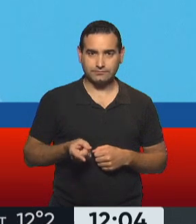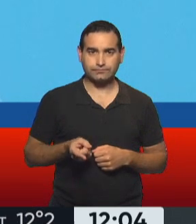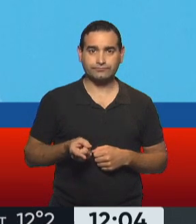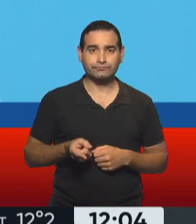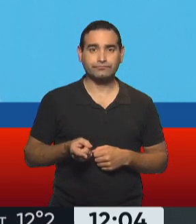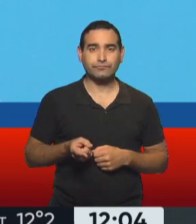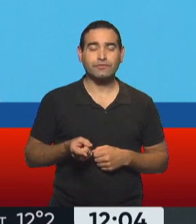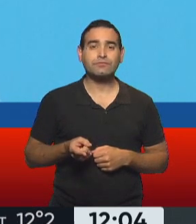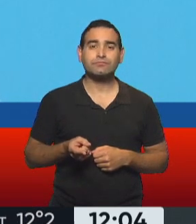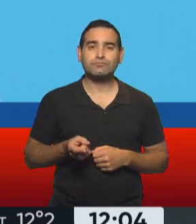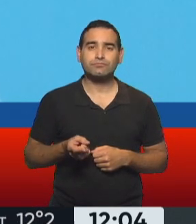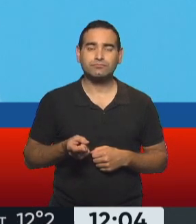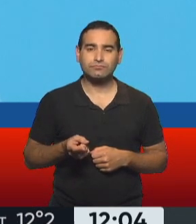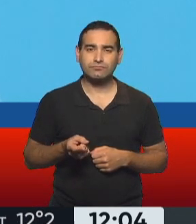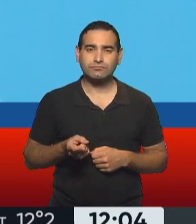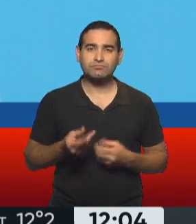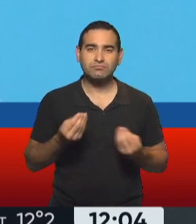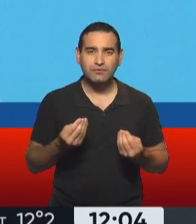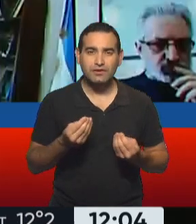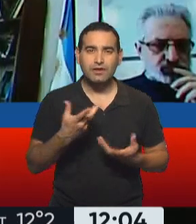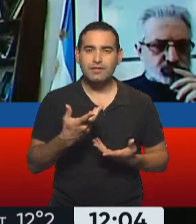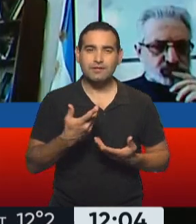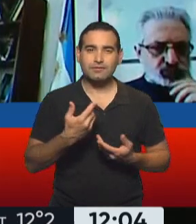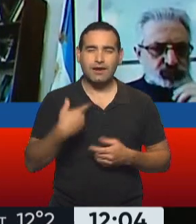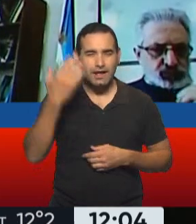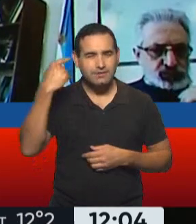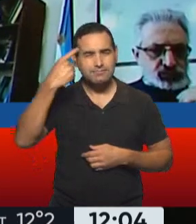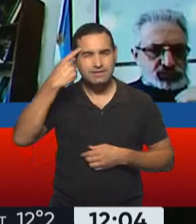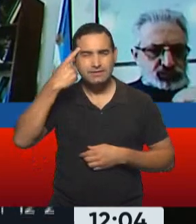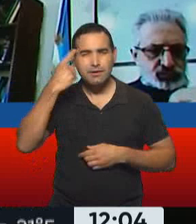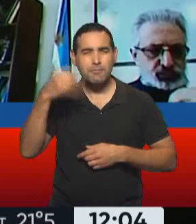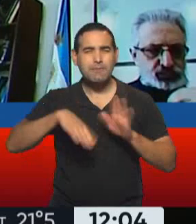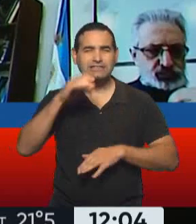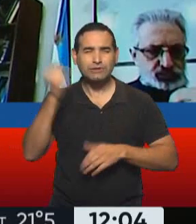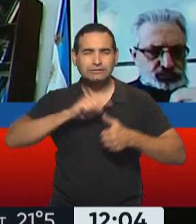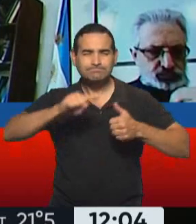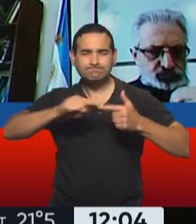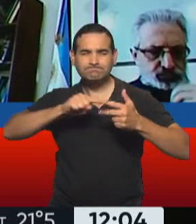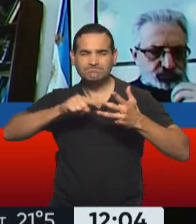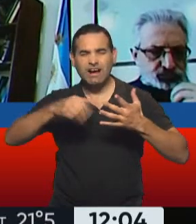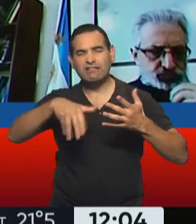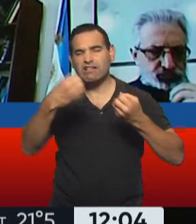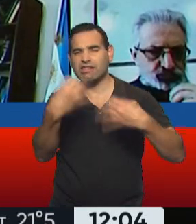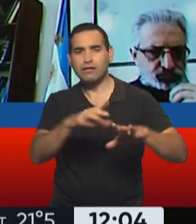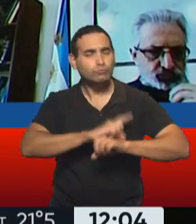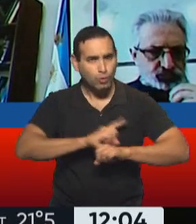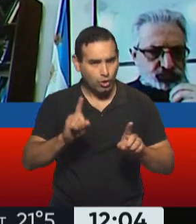No abandonemos en ningún momento el cambio de prioridades que dijimos que veníamos a hacer en Argentina.